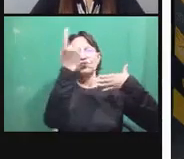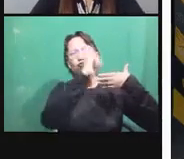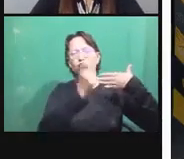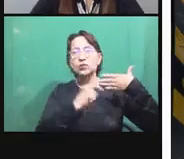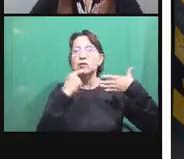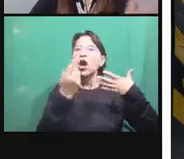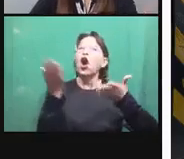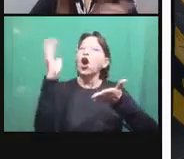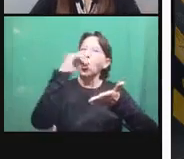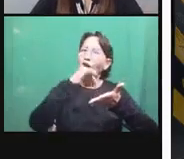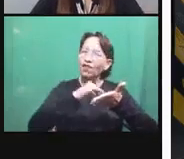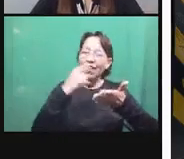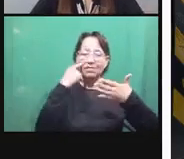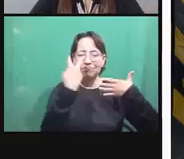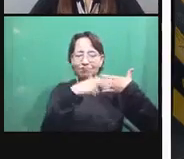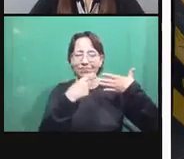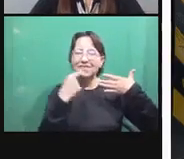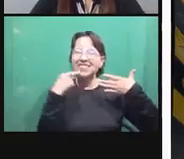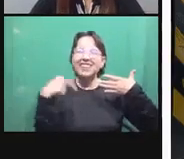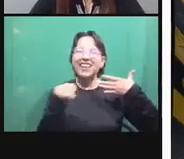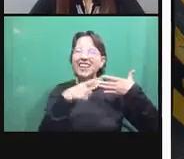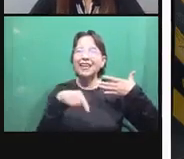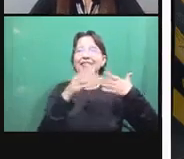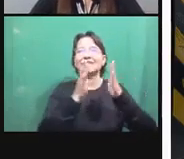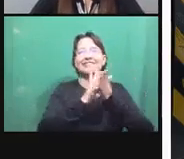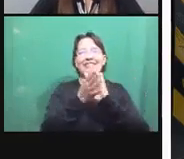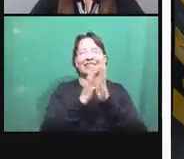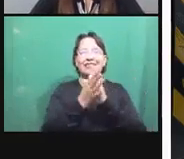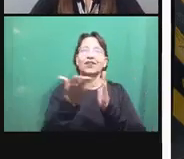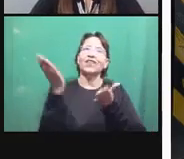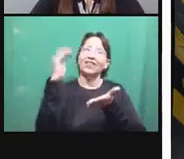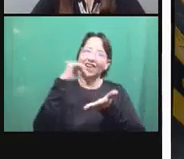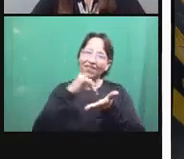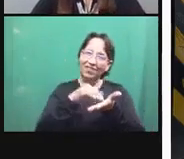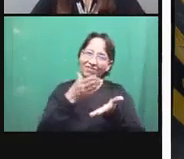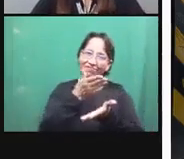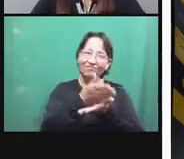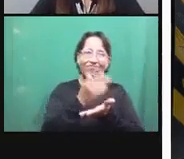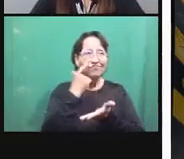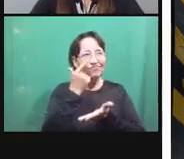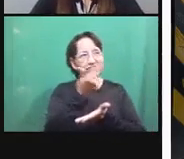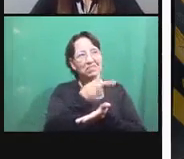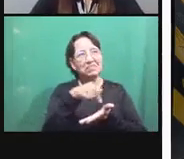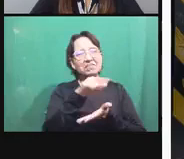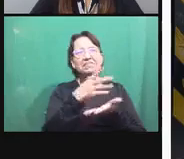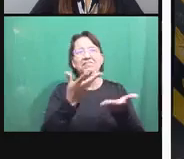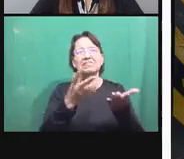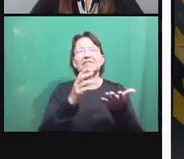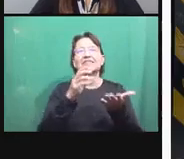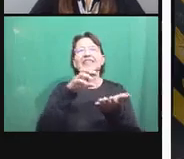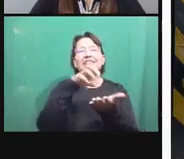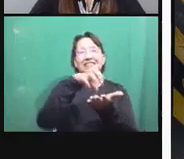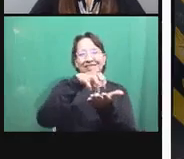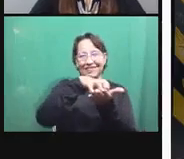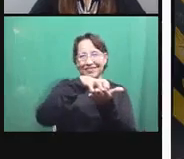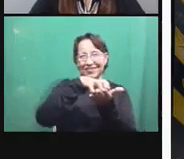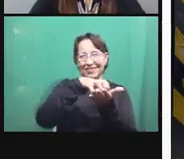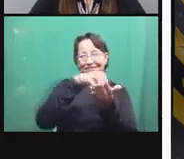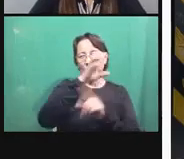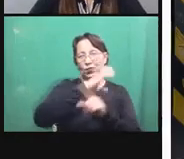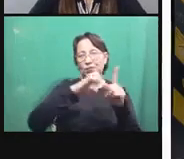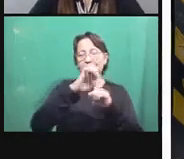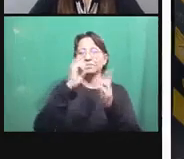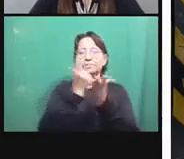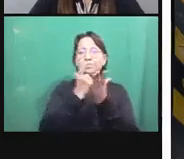leer el centro y pues los invitamos a que vuelvan a leer el centro y puedan llegar allí al Centro Cultural del Libro. La